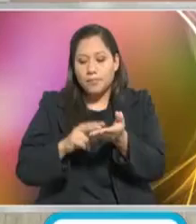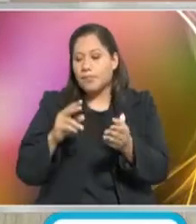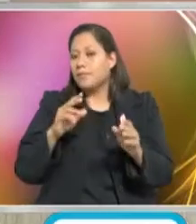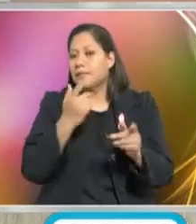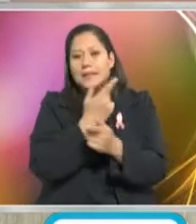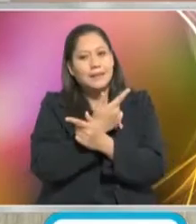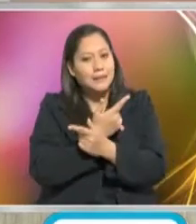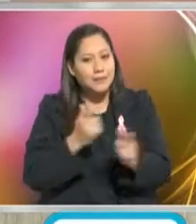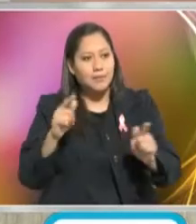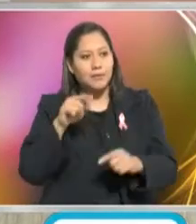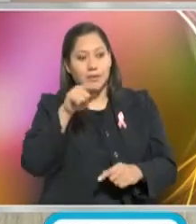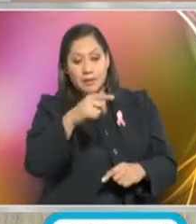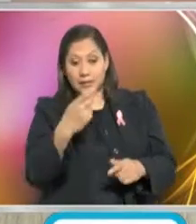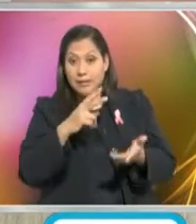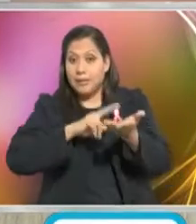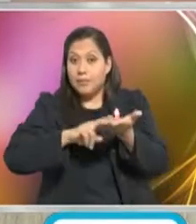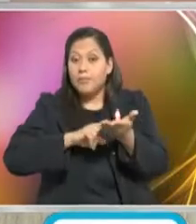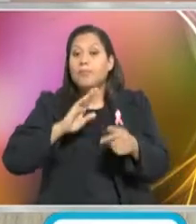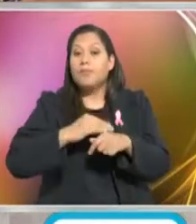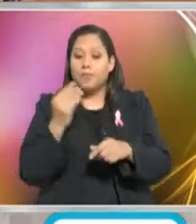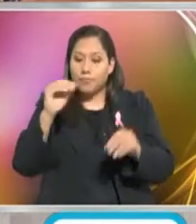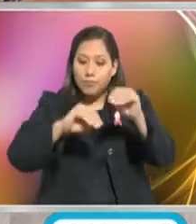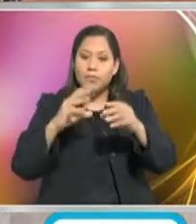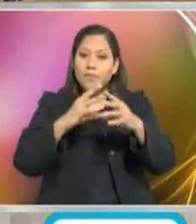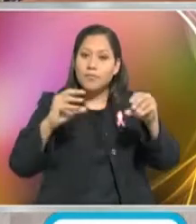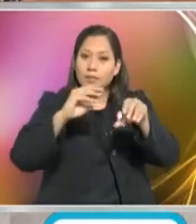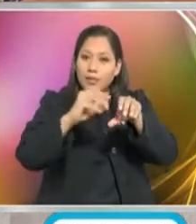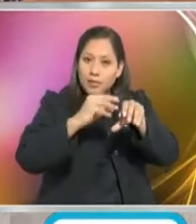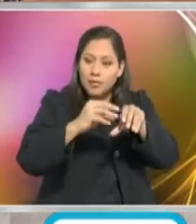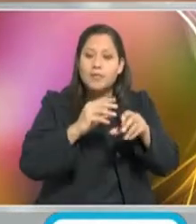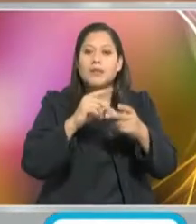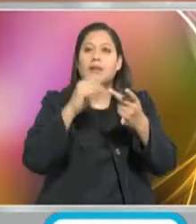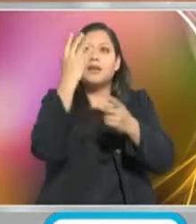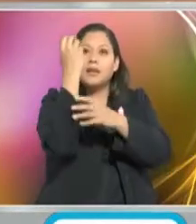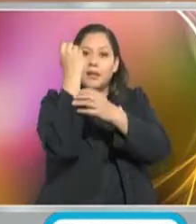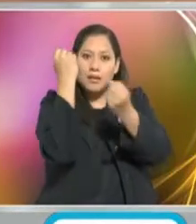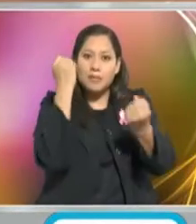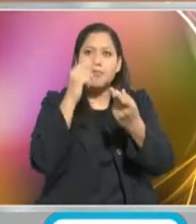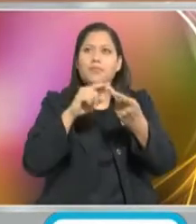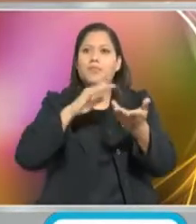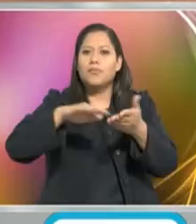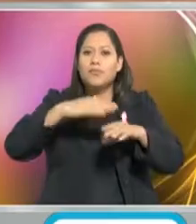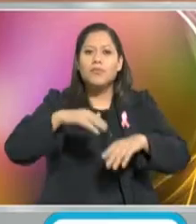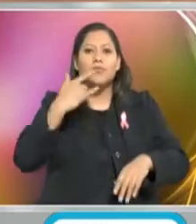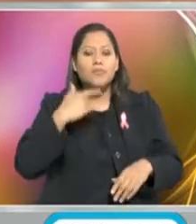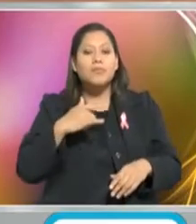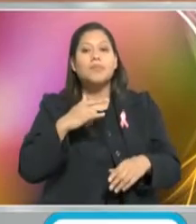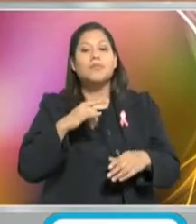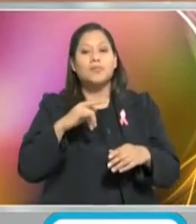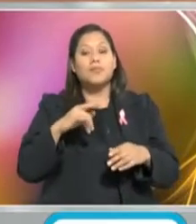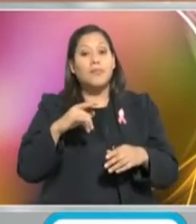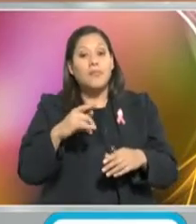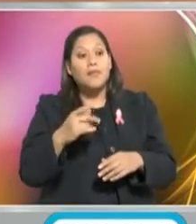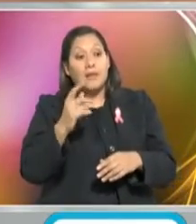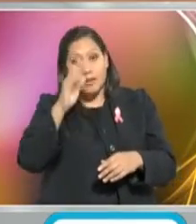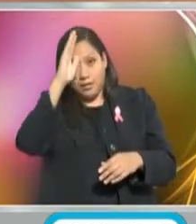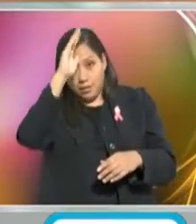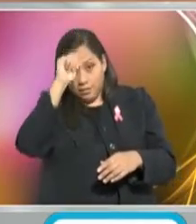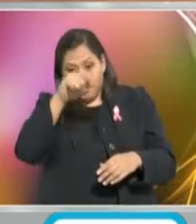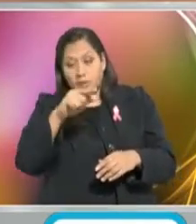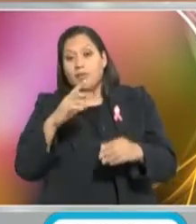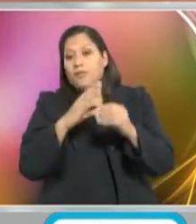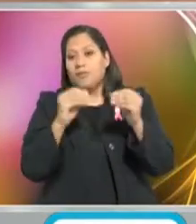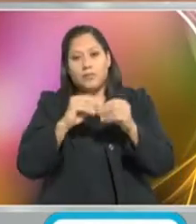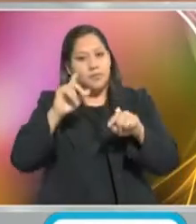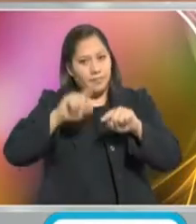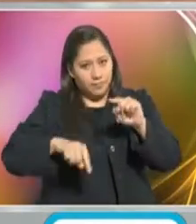que quieran. Este está muy verde porque le puse apio, nopal, pepino. Y acuérdense que los jugos verdes, de preferencia, tratemos de que no lleven